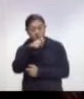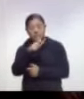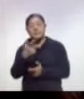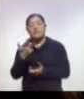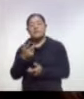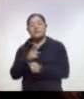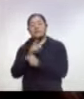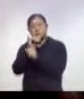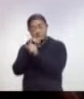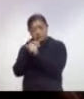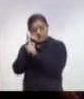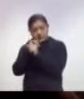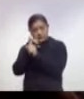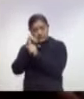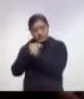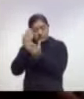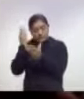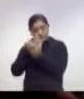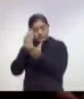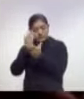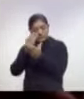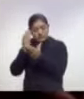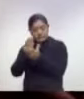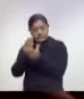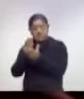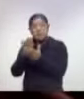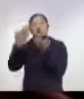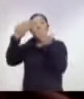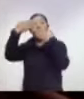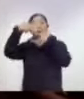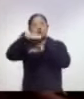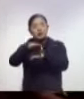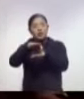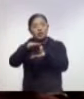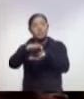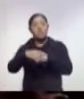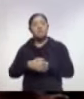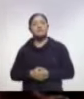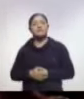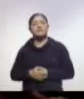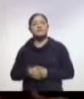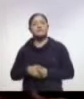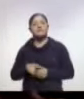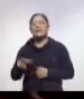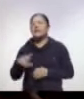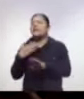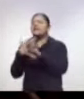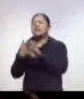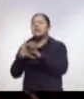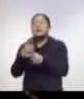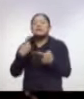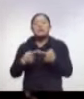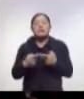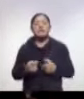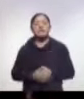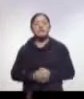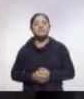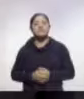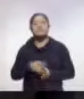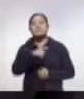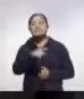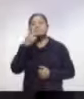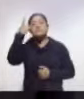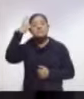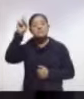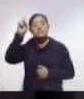investigación sobre lo que… ¿Contra quiénes serían en concreto? Contra los directores.